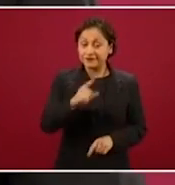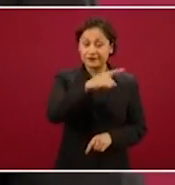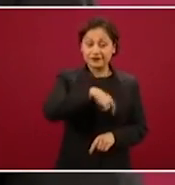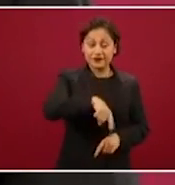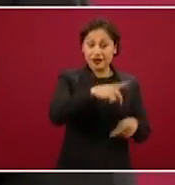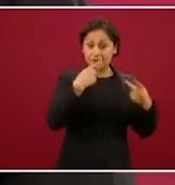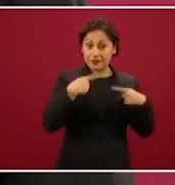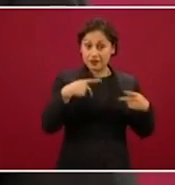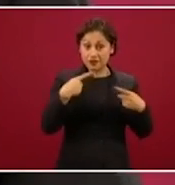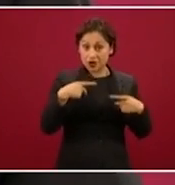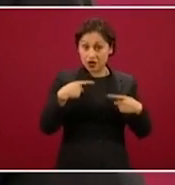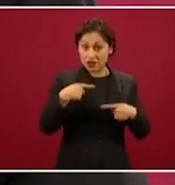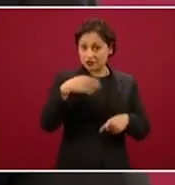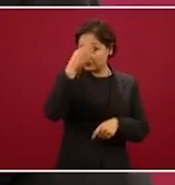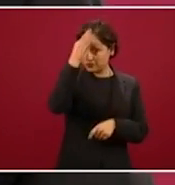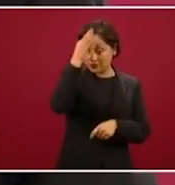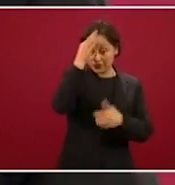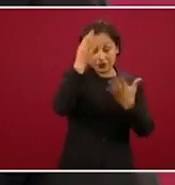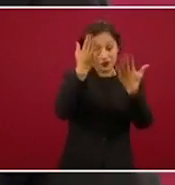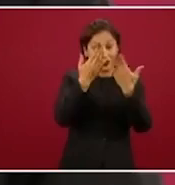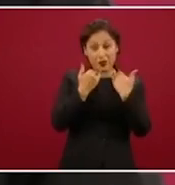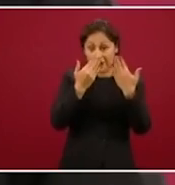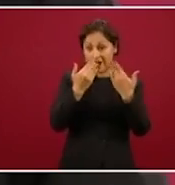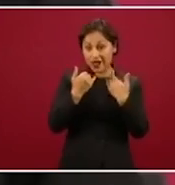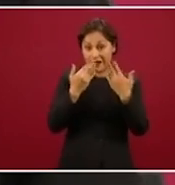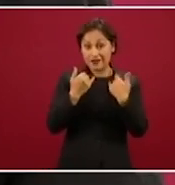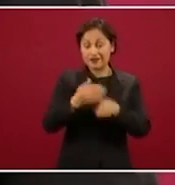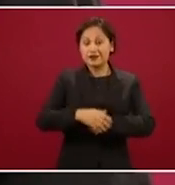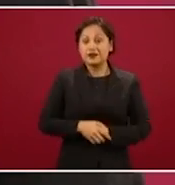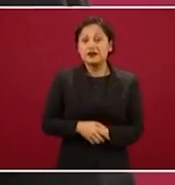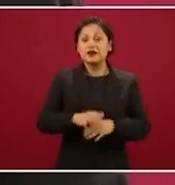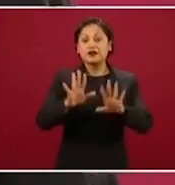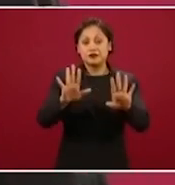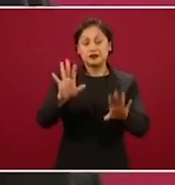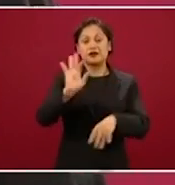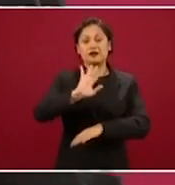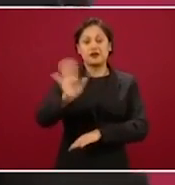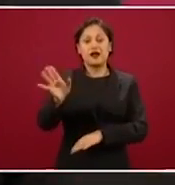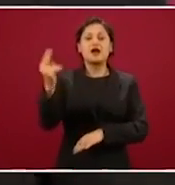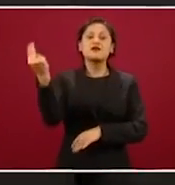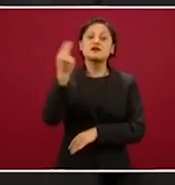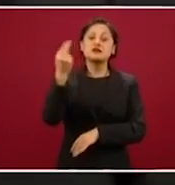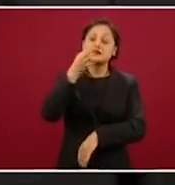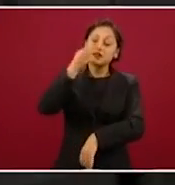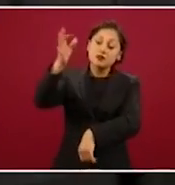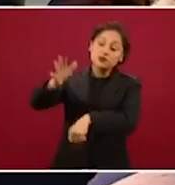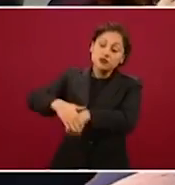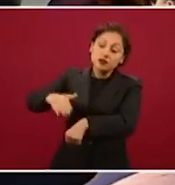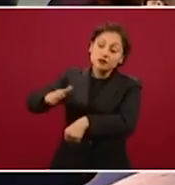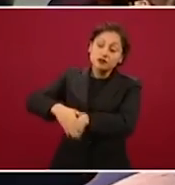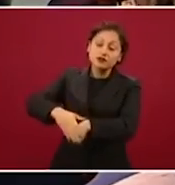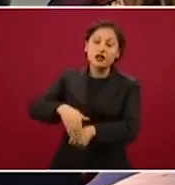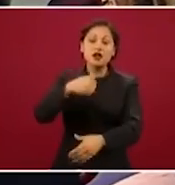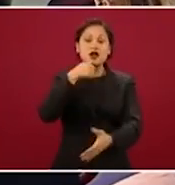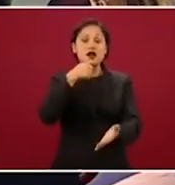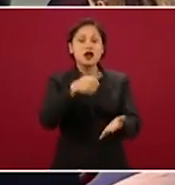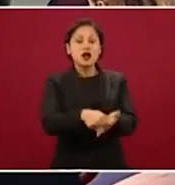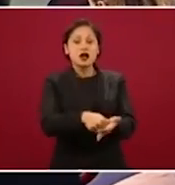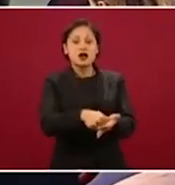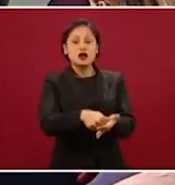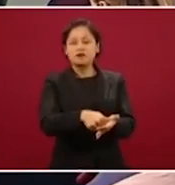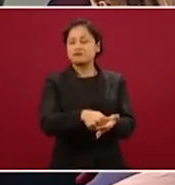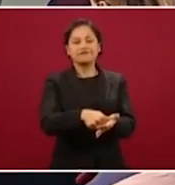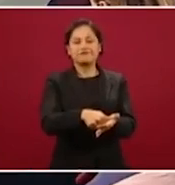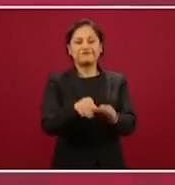un fax, un telegrama. Ya no hay, ¿verdad? Bueno, un correo electrónico para